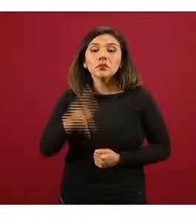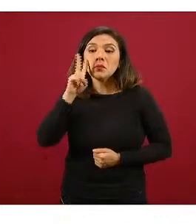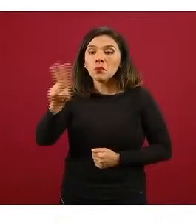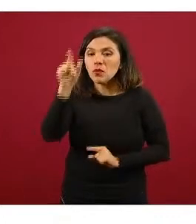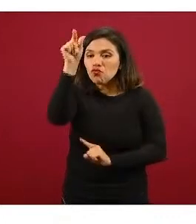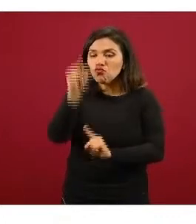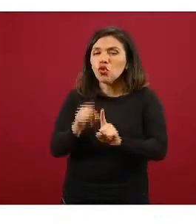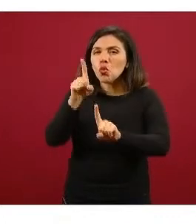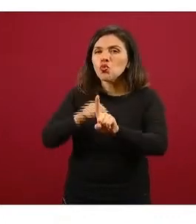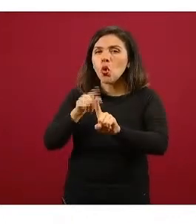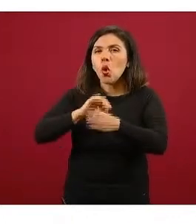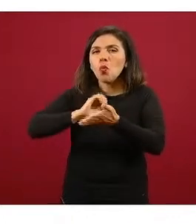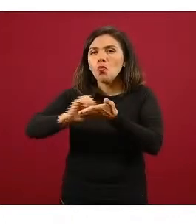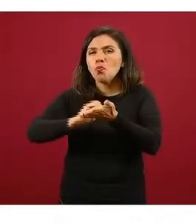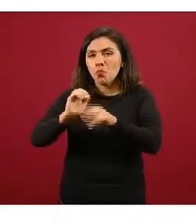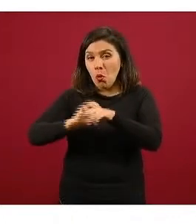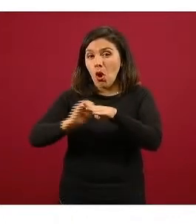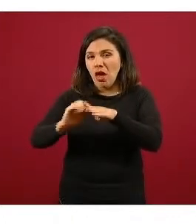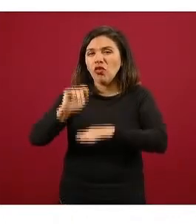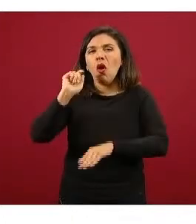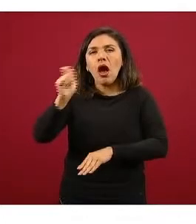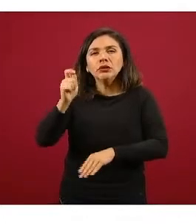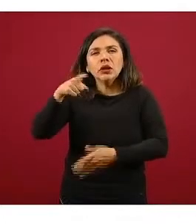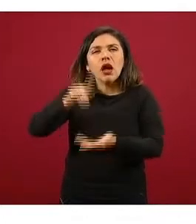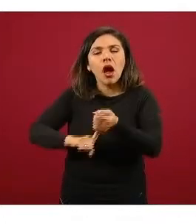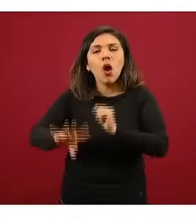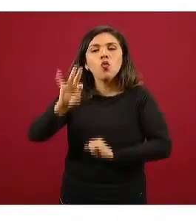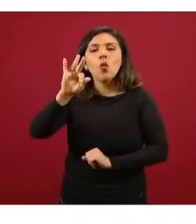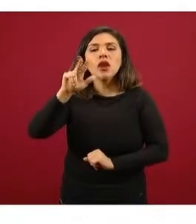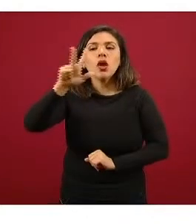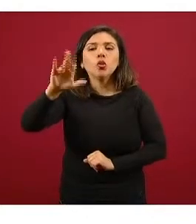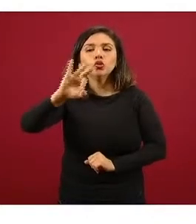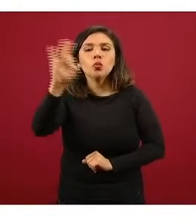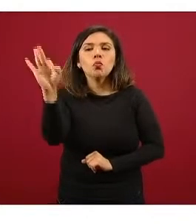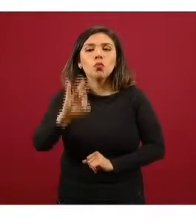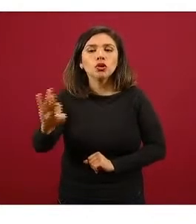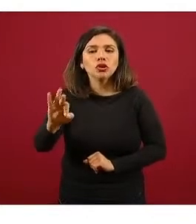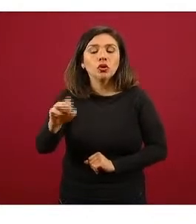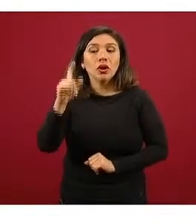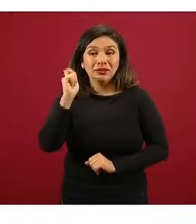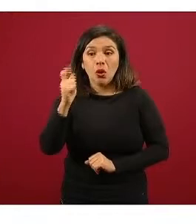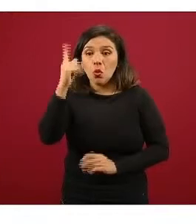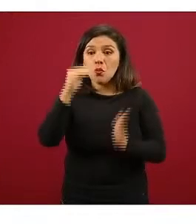color morado están representadas el 48% de este